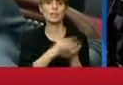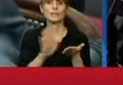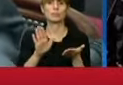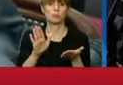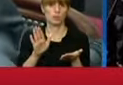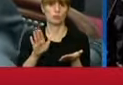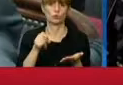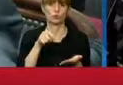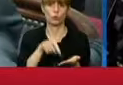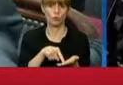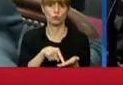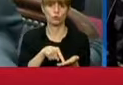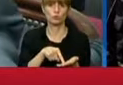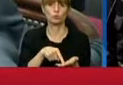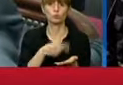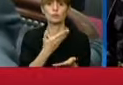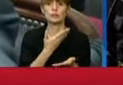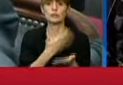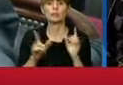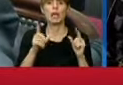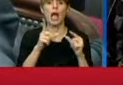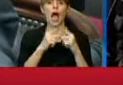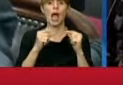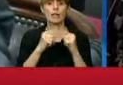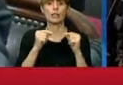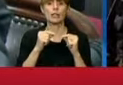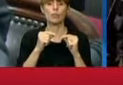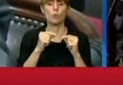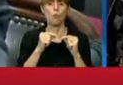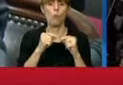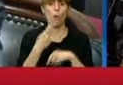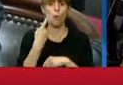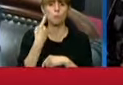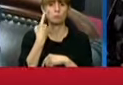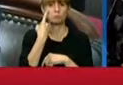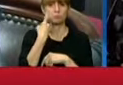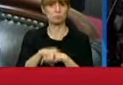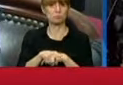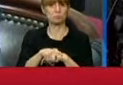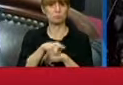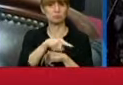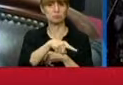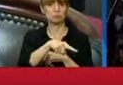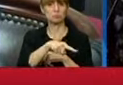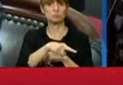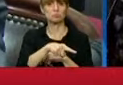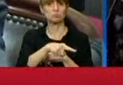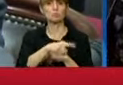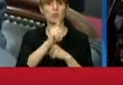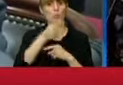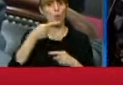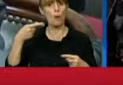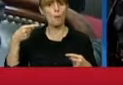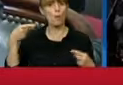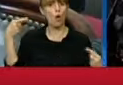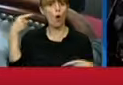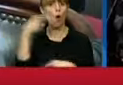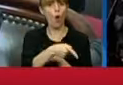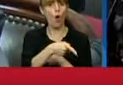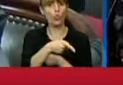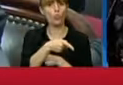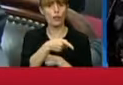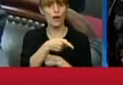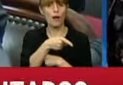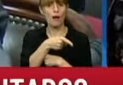cerrar. Cuando te dicen que Javi está loco, mirás un videíto de Cristina y se te pasa. ¿Eh? Uno miró lo